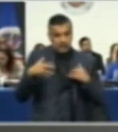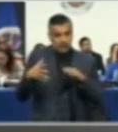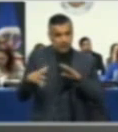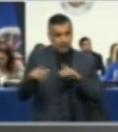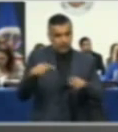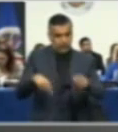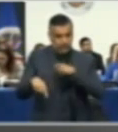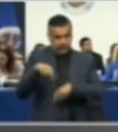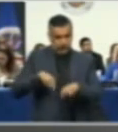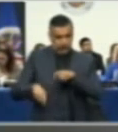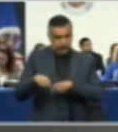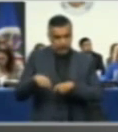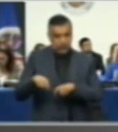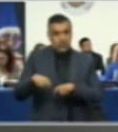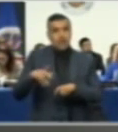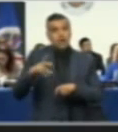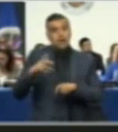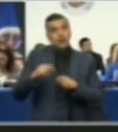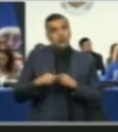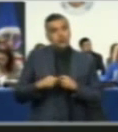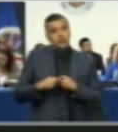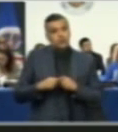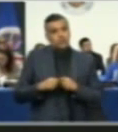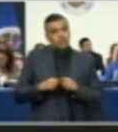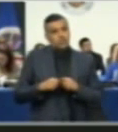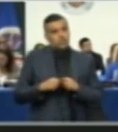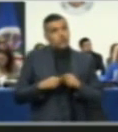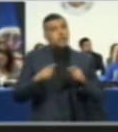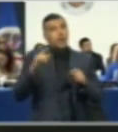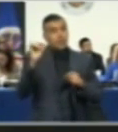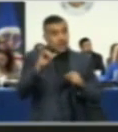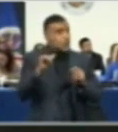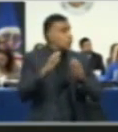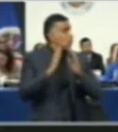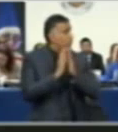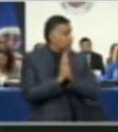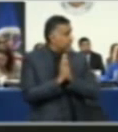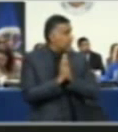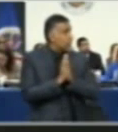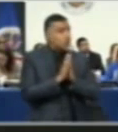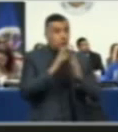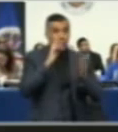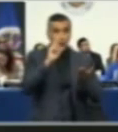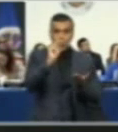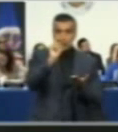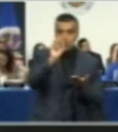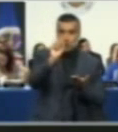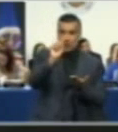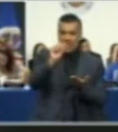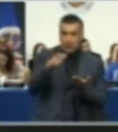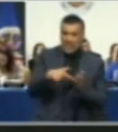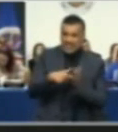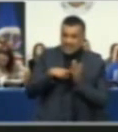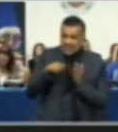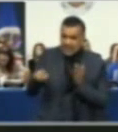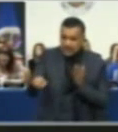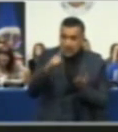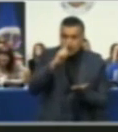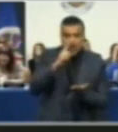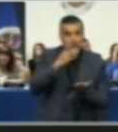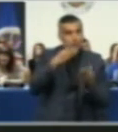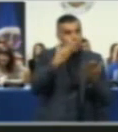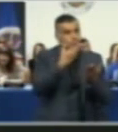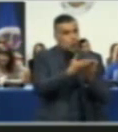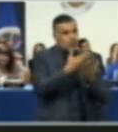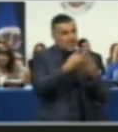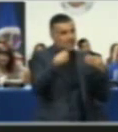interdicción, que creo que engorroso y... También lo piden porque los notarios exigen que esté interdicto para la compra o venta